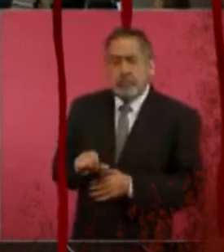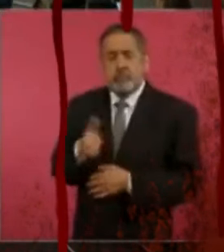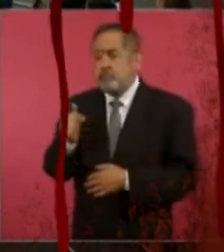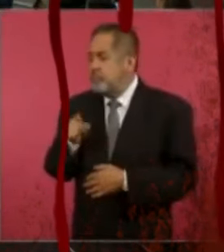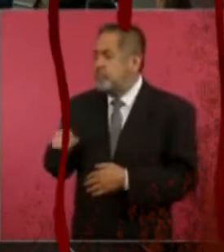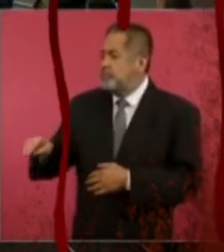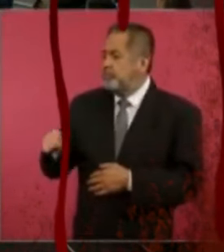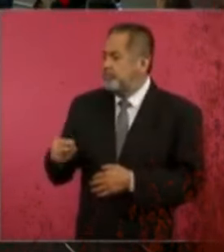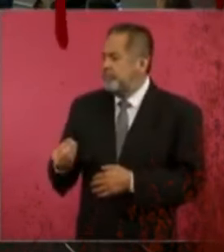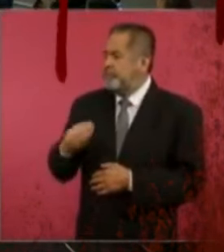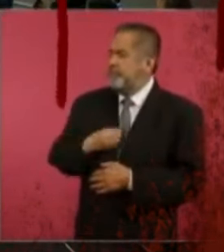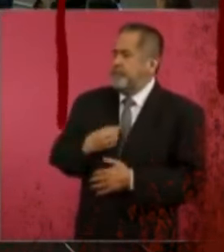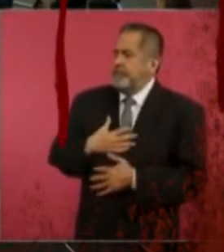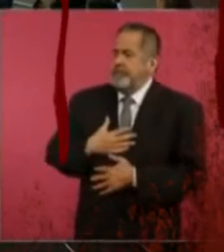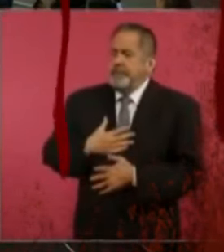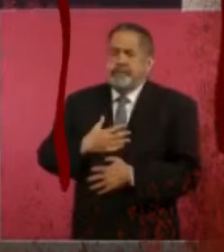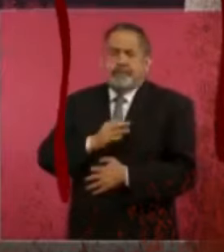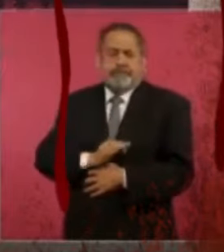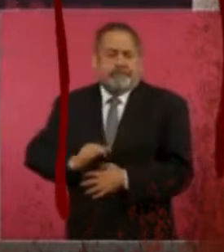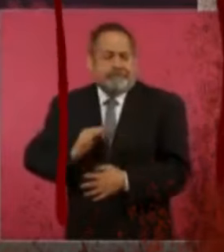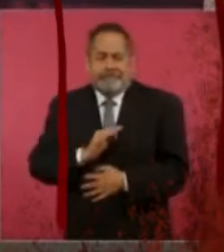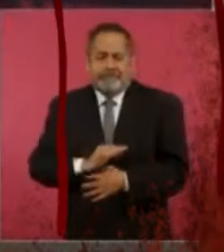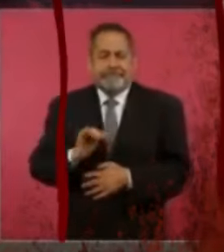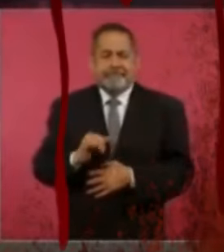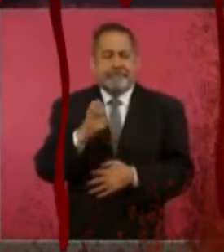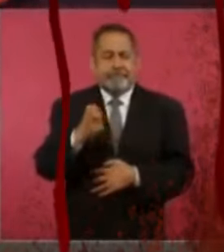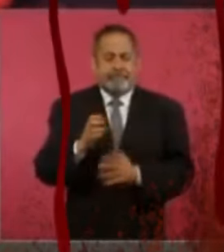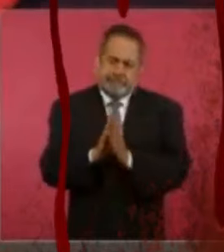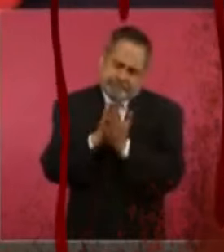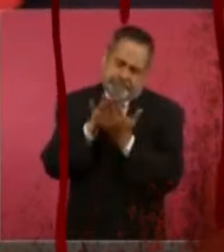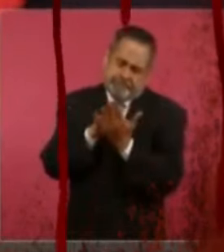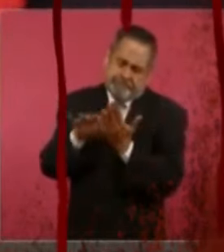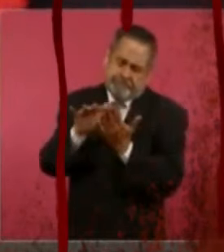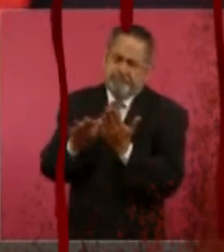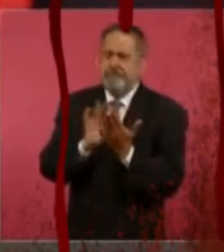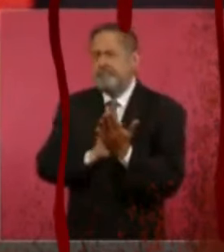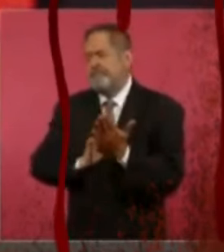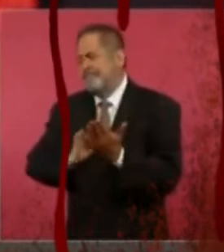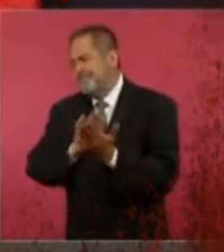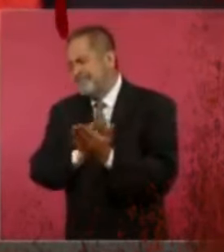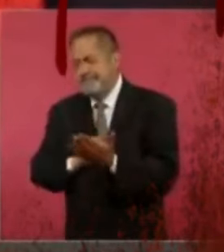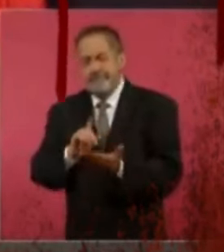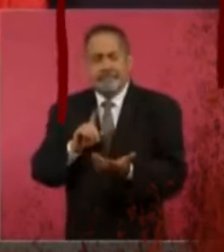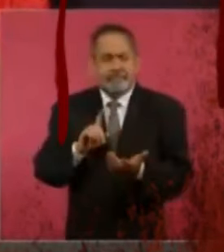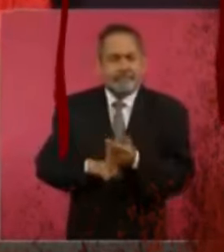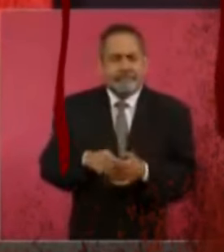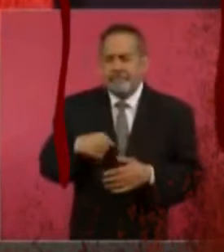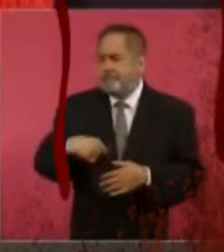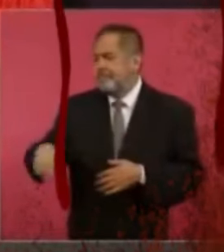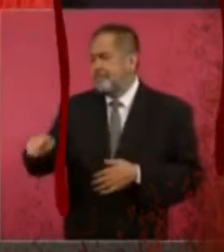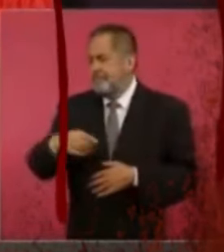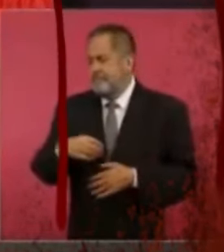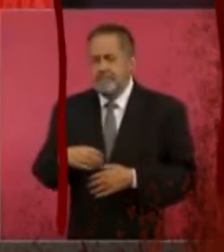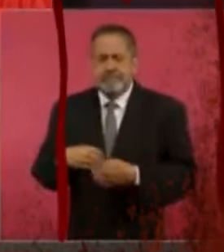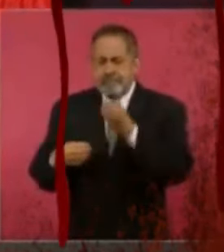robar. Mucho, mucho, mucho. Así es que López, ¿de qué nos habla, hombre? Caray, todo lo que señala para afuera lo tiene